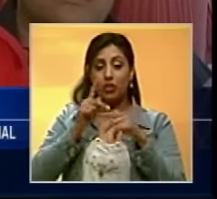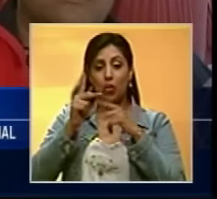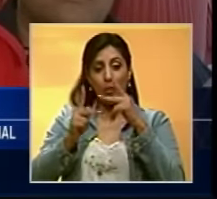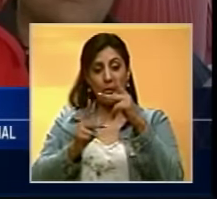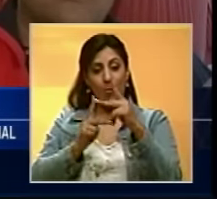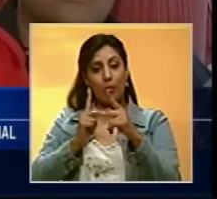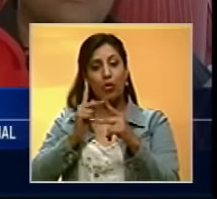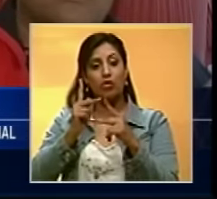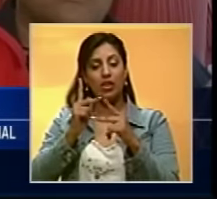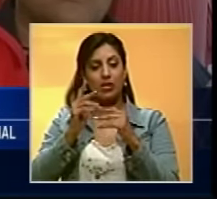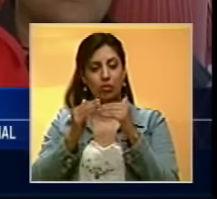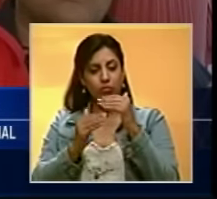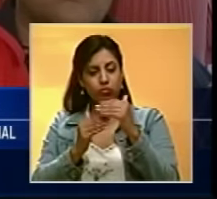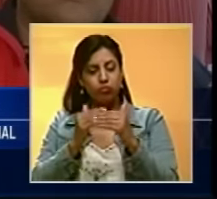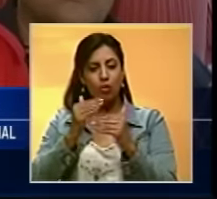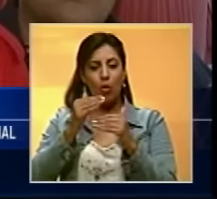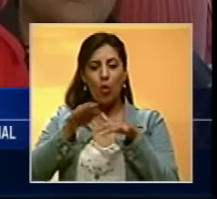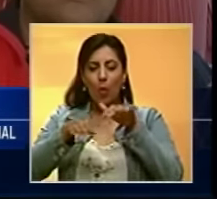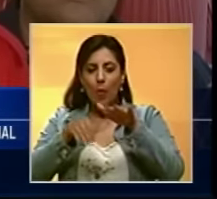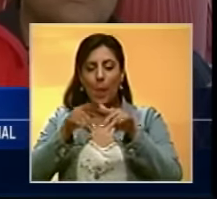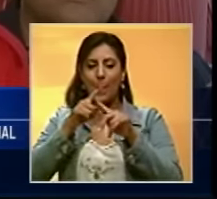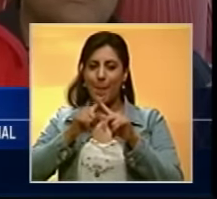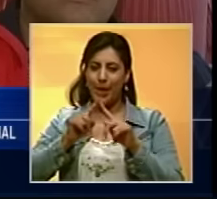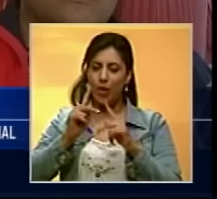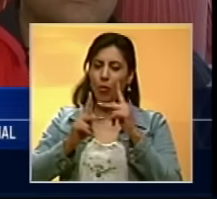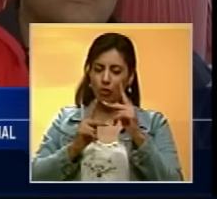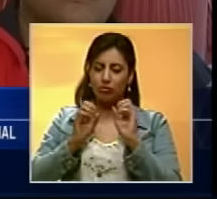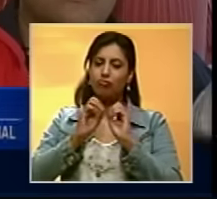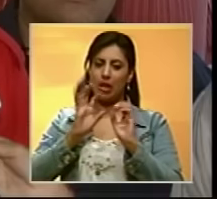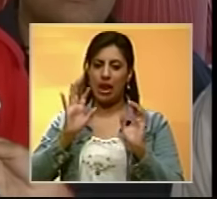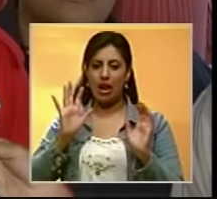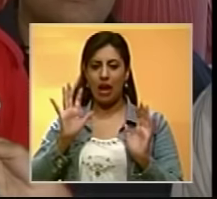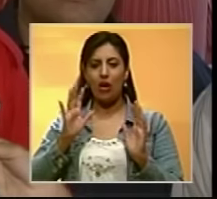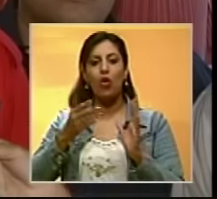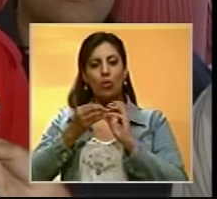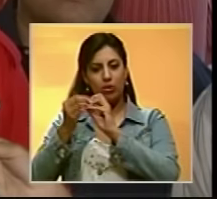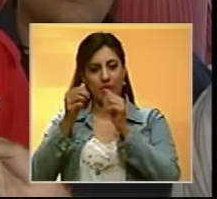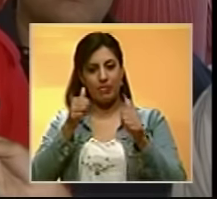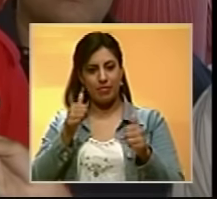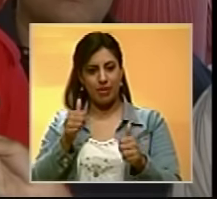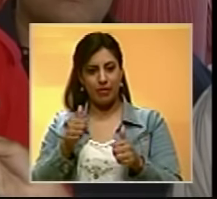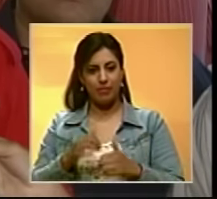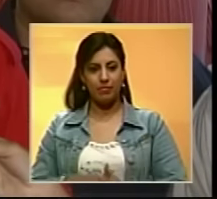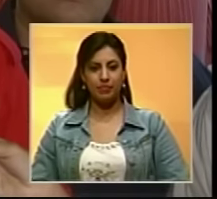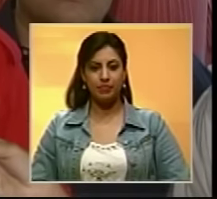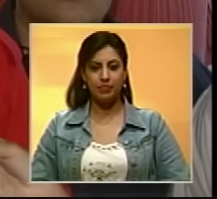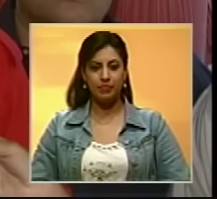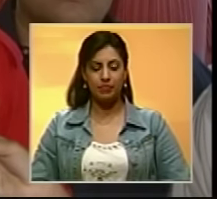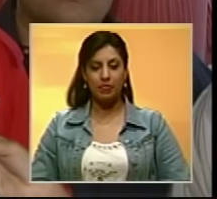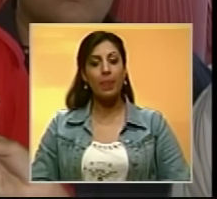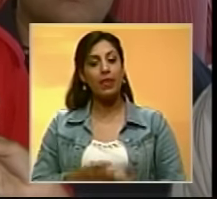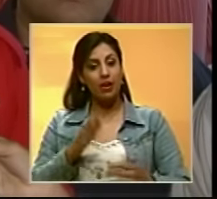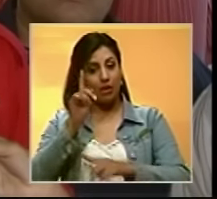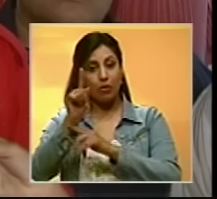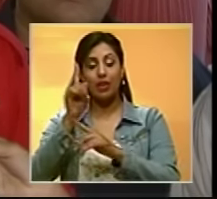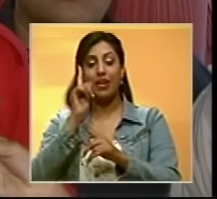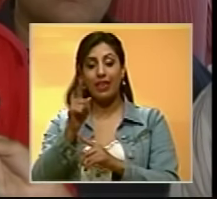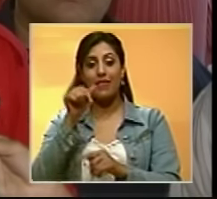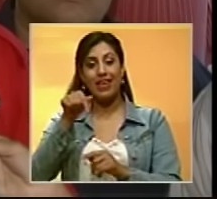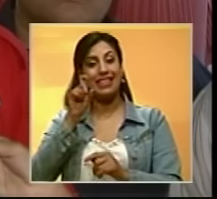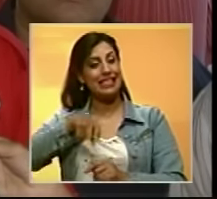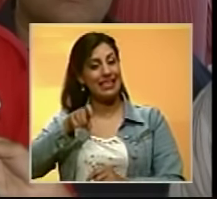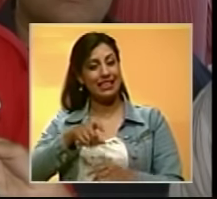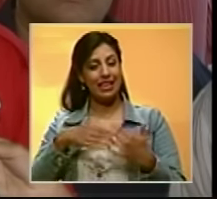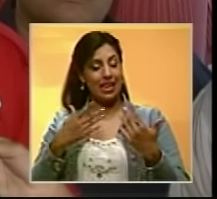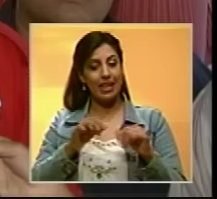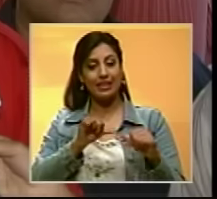proceso progresivo paulatino pero proceso claro de recuperación insistió en que es